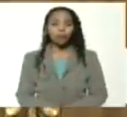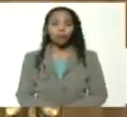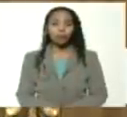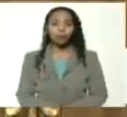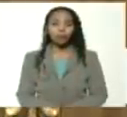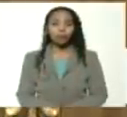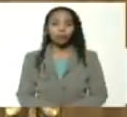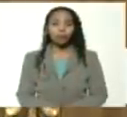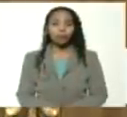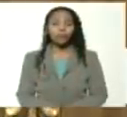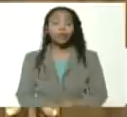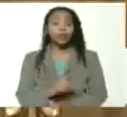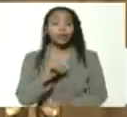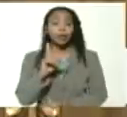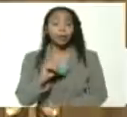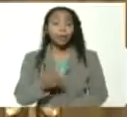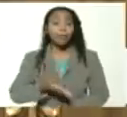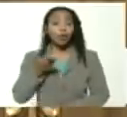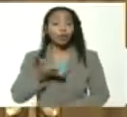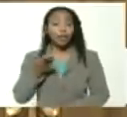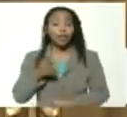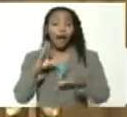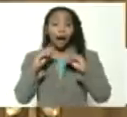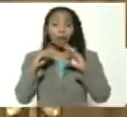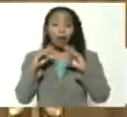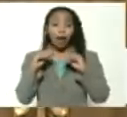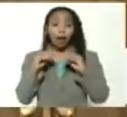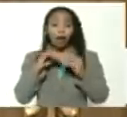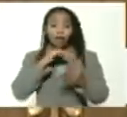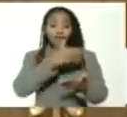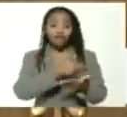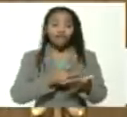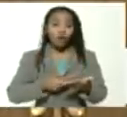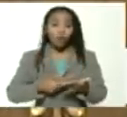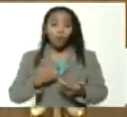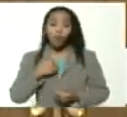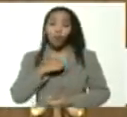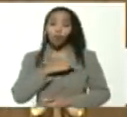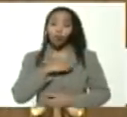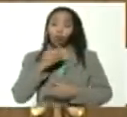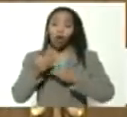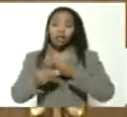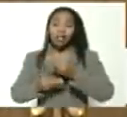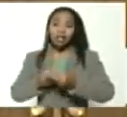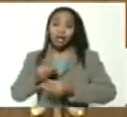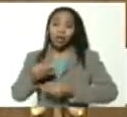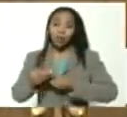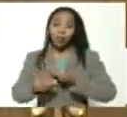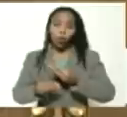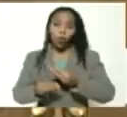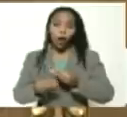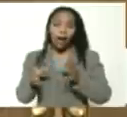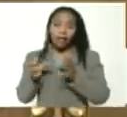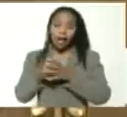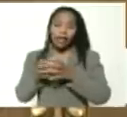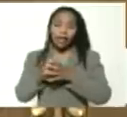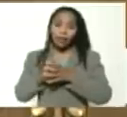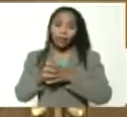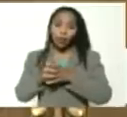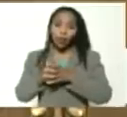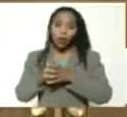Era menester también hablar y rendir informe de lo que nosotros hicimos en equipo a partir